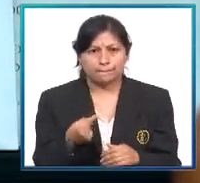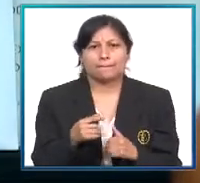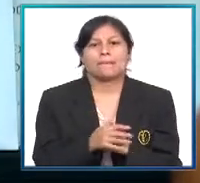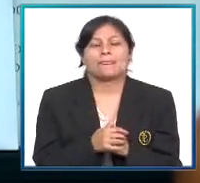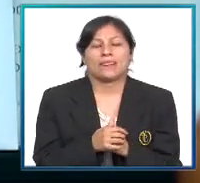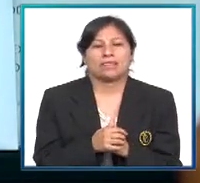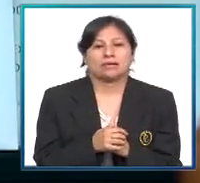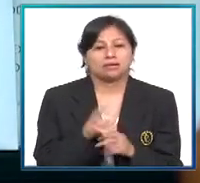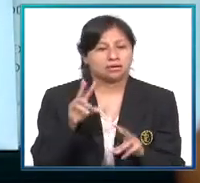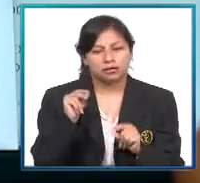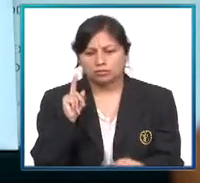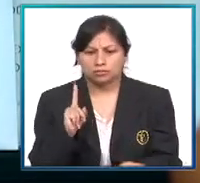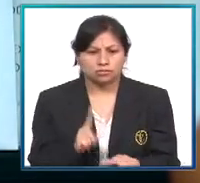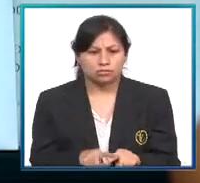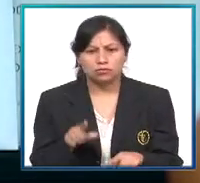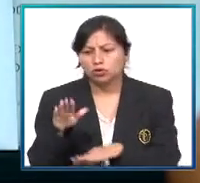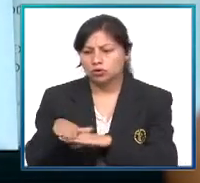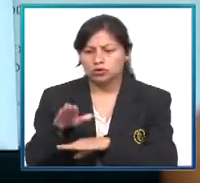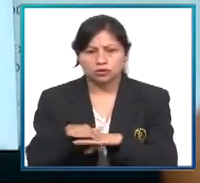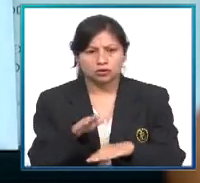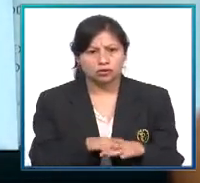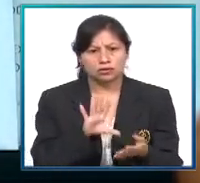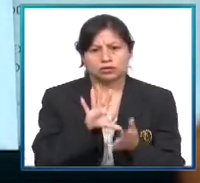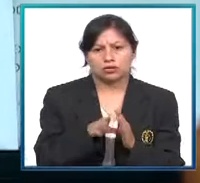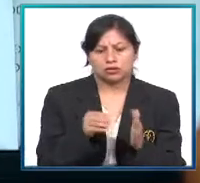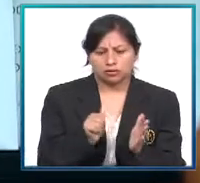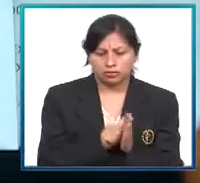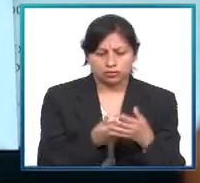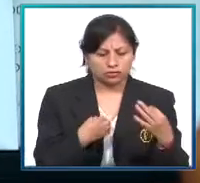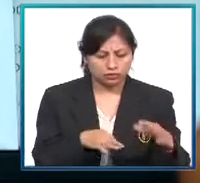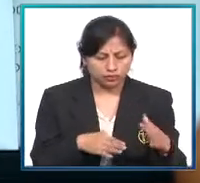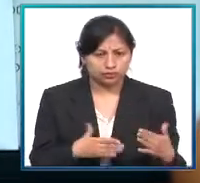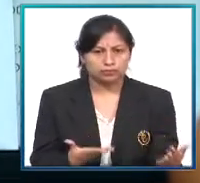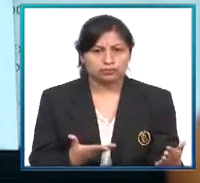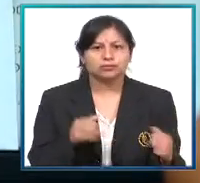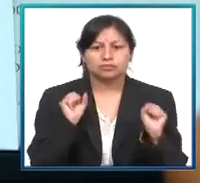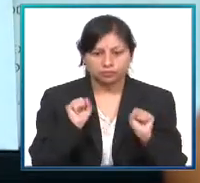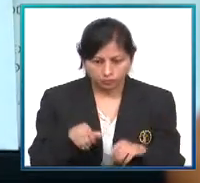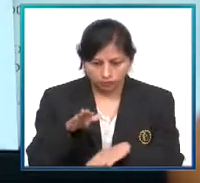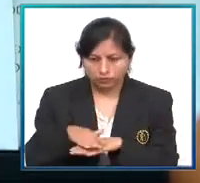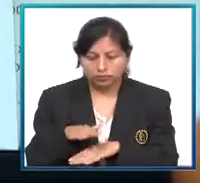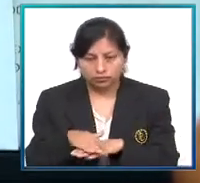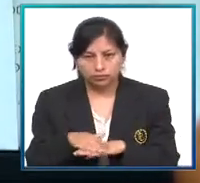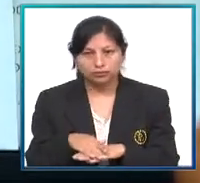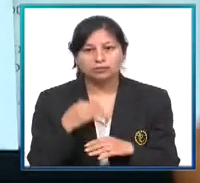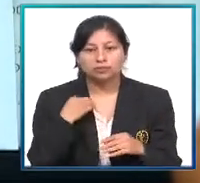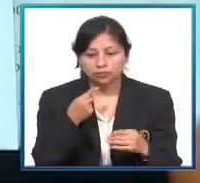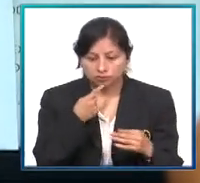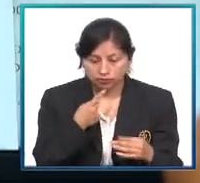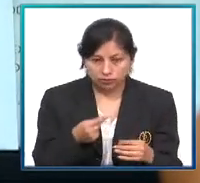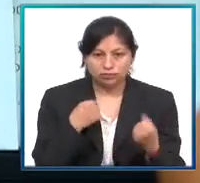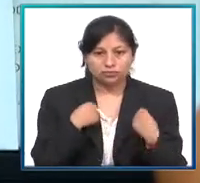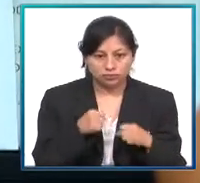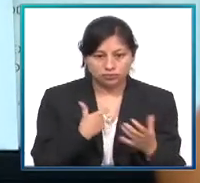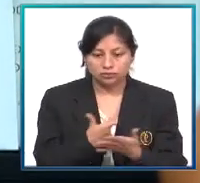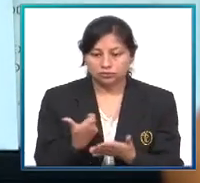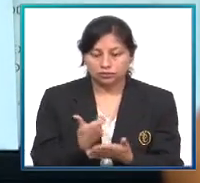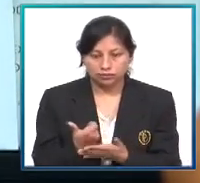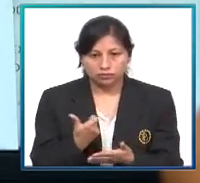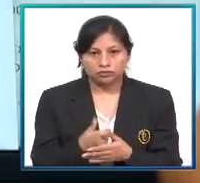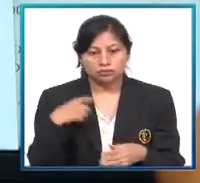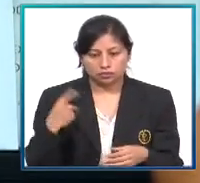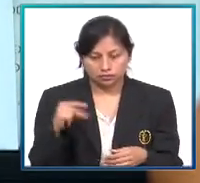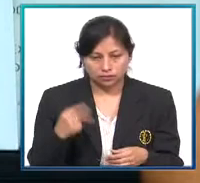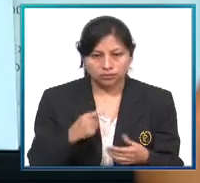que él no había hecho la solicitud. Después salen los documentos en donde él sí había hecho una solicitud expresa para que se hiciera la compra y para que